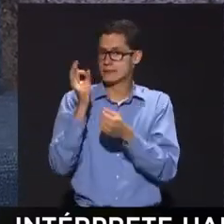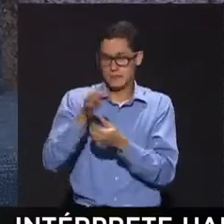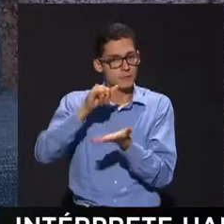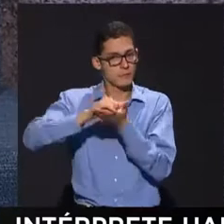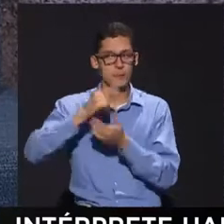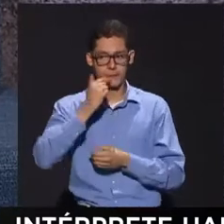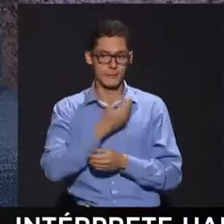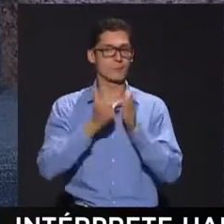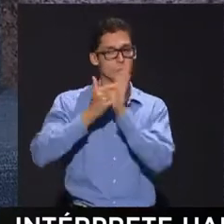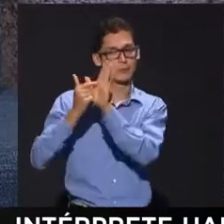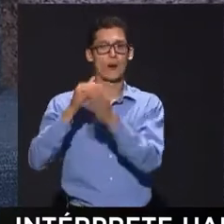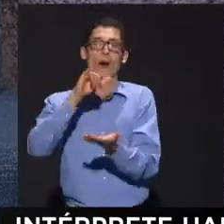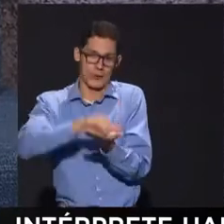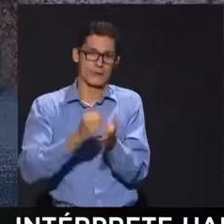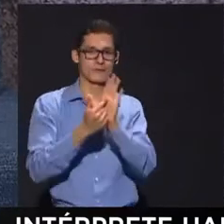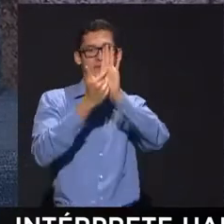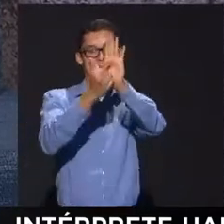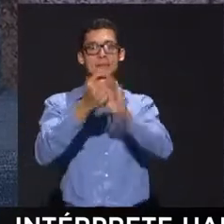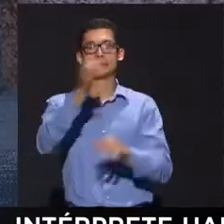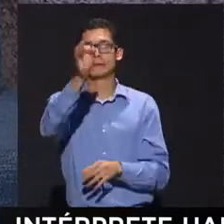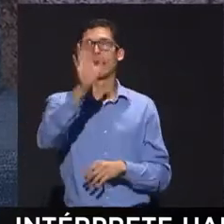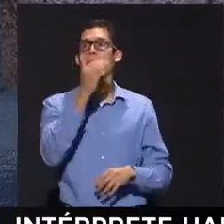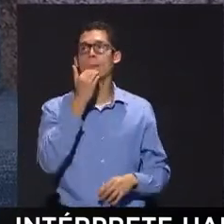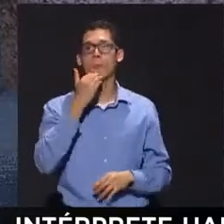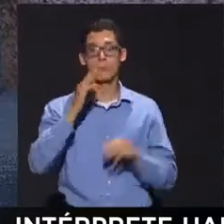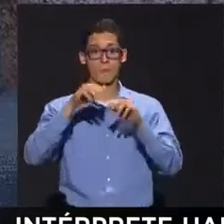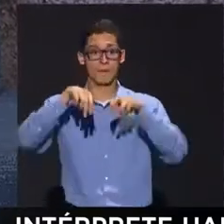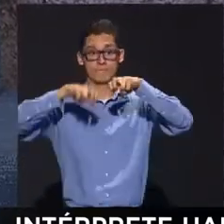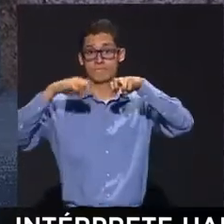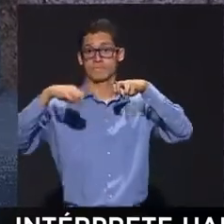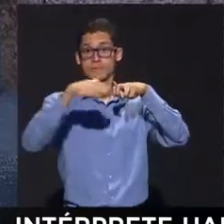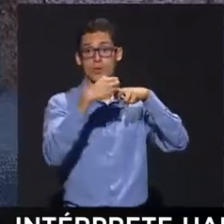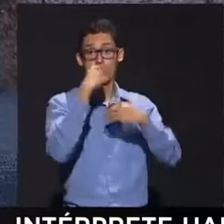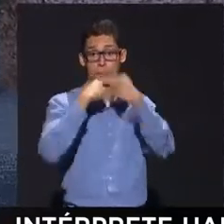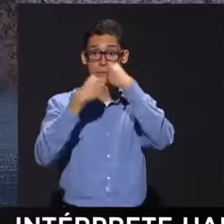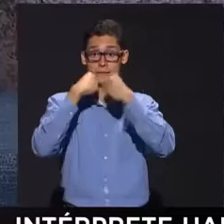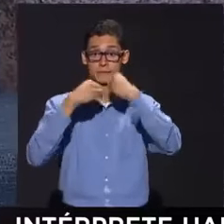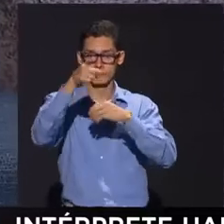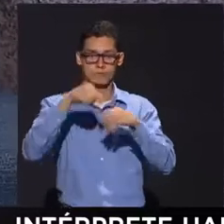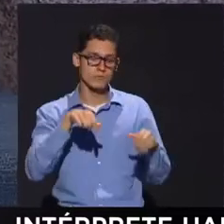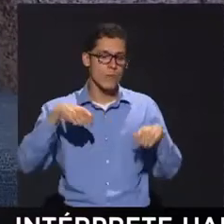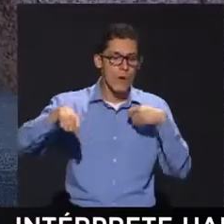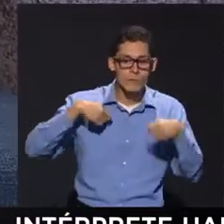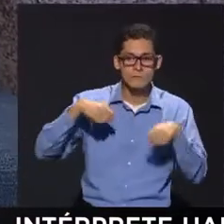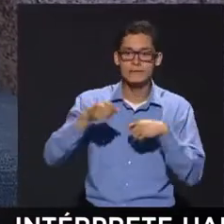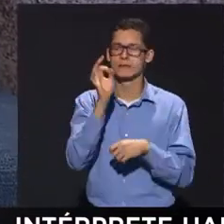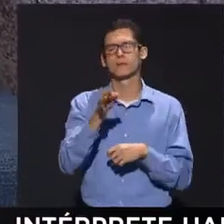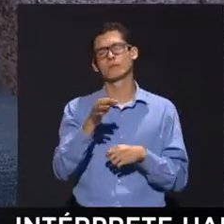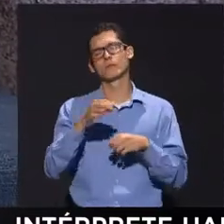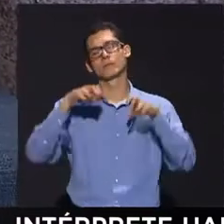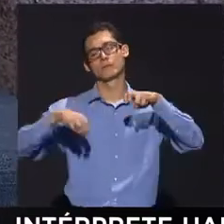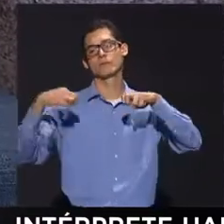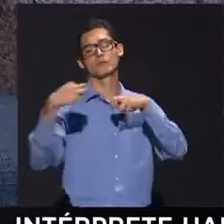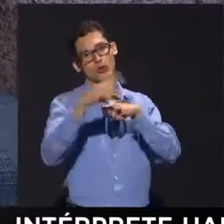van a sentar todos en el comedor a comer juntos. Es una actividad que está estimulando la